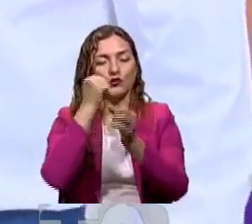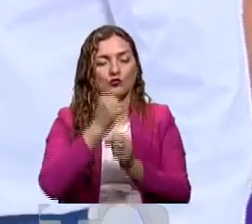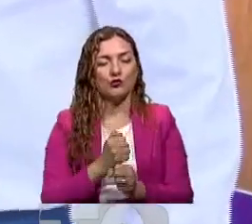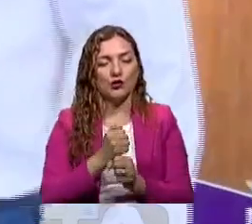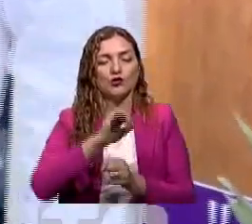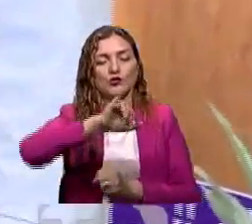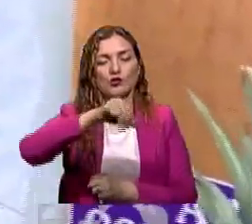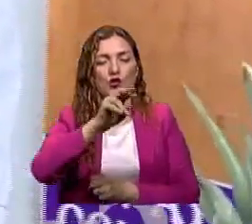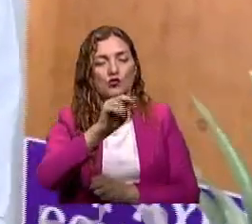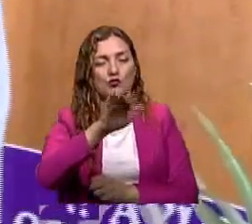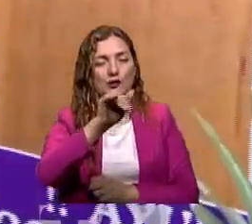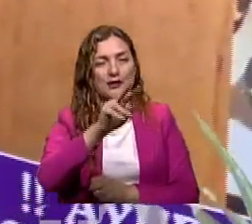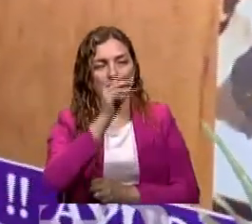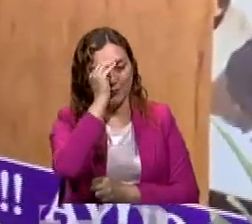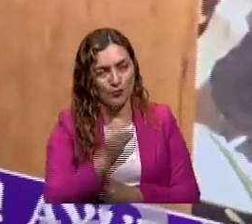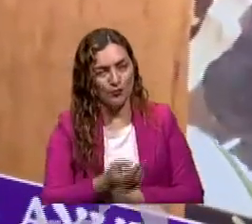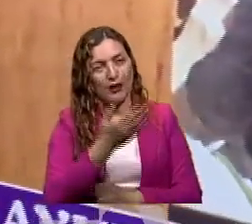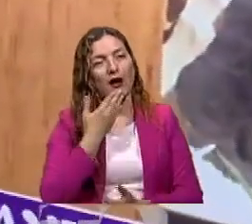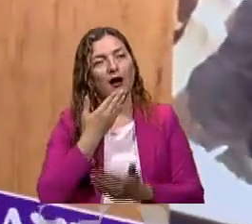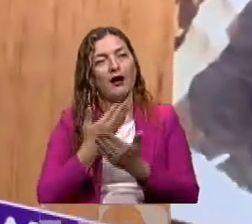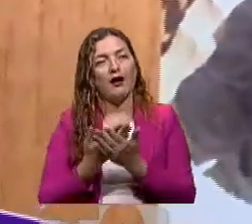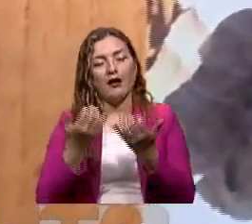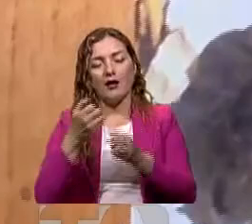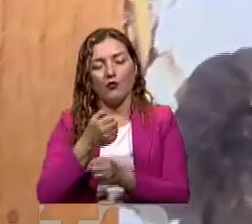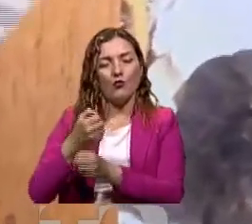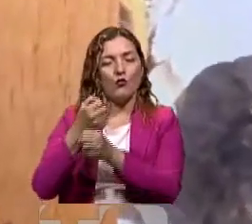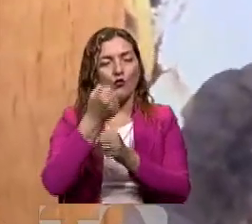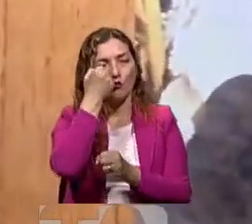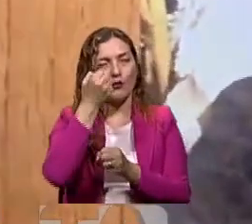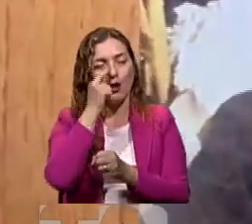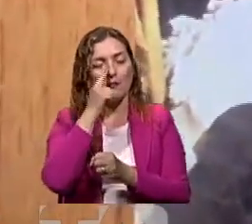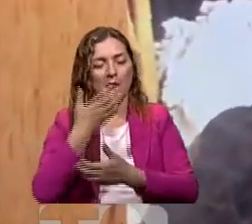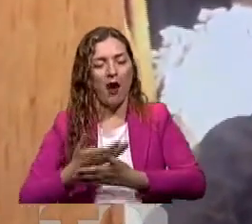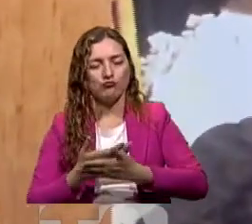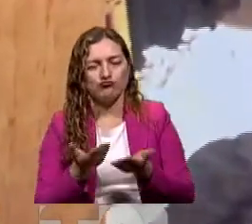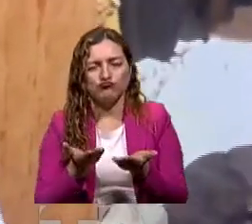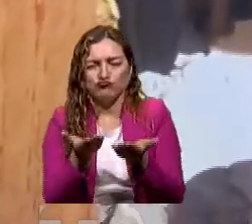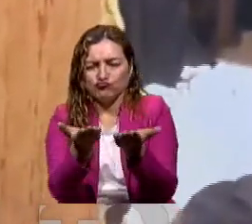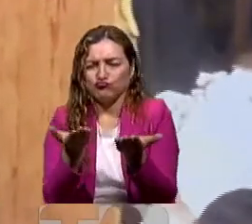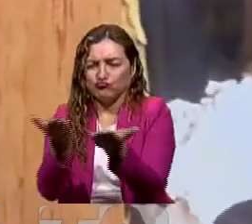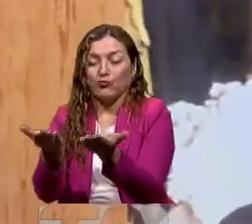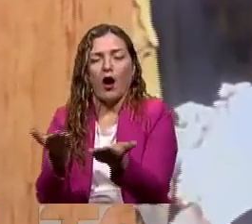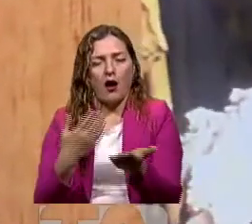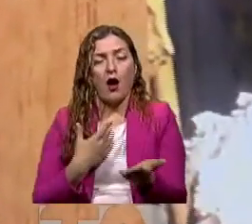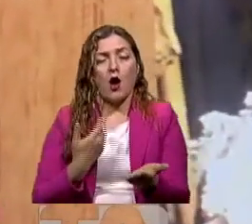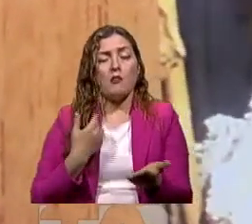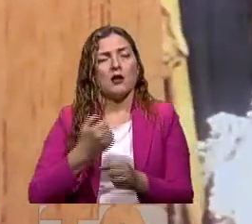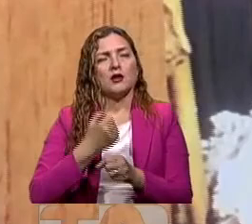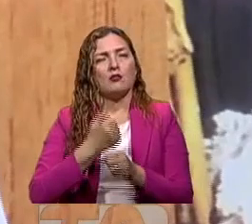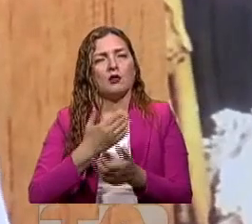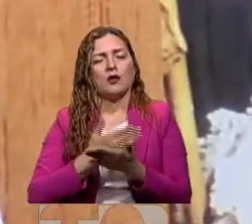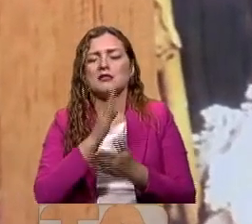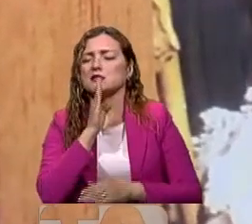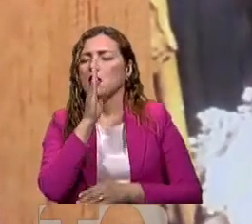días. Gracias, buenos días. Estamos aquí haciendo la coladita morada, las guaguas de pan. Nosotros como Mesa de los Chefs